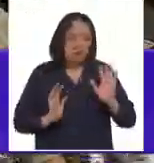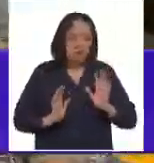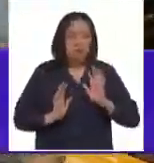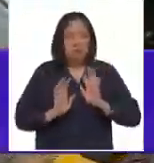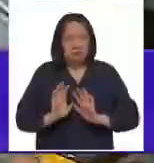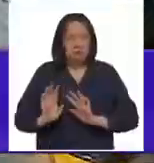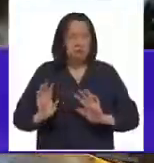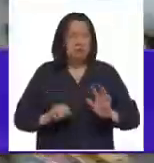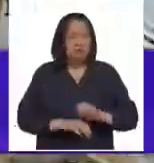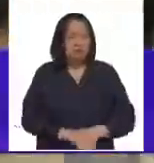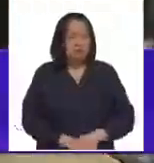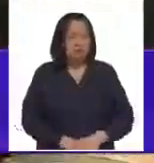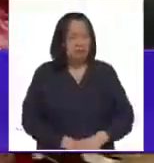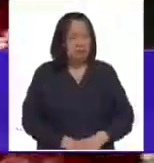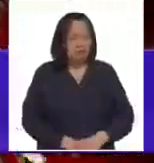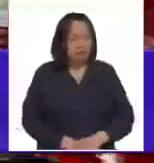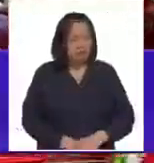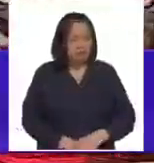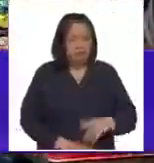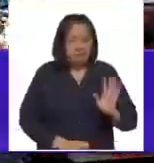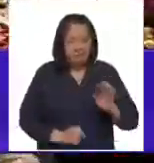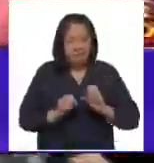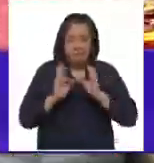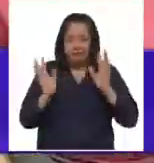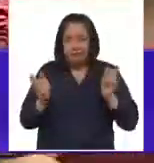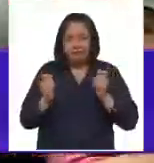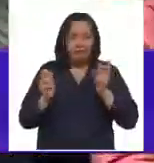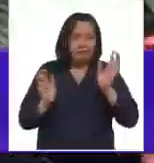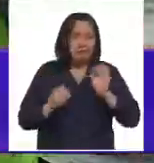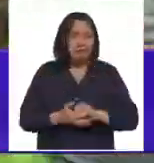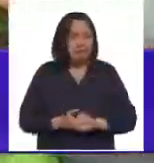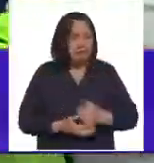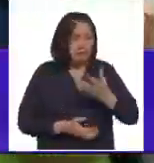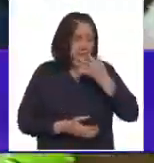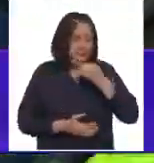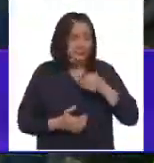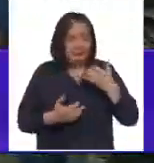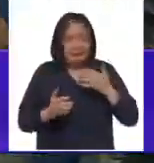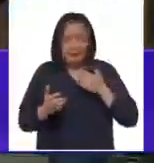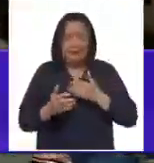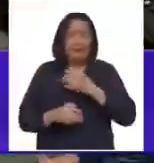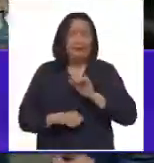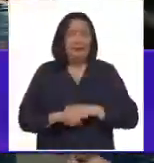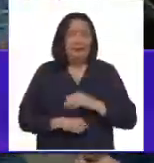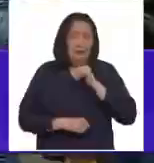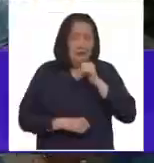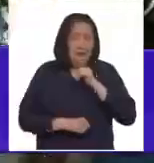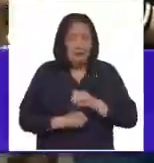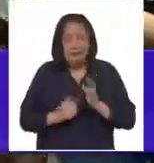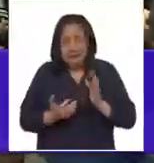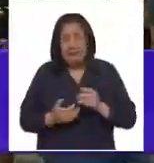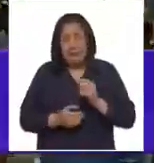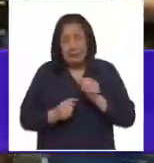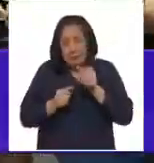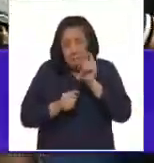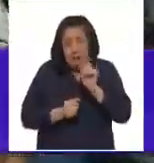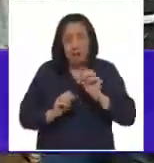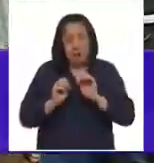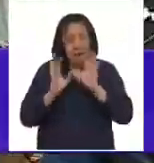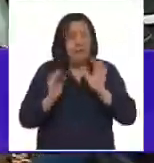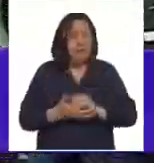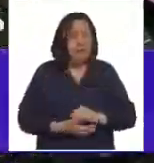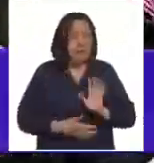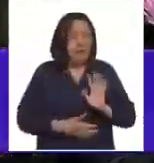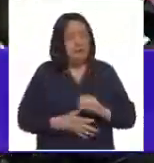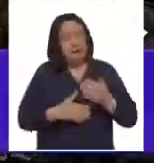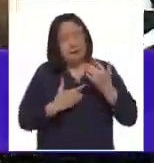calma, son días festivos, ¿no? La Navidad se acerca, ya solo faltan días, así que esperemos pues de que todo